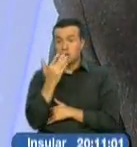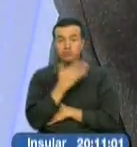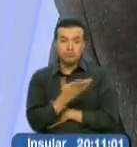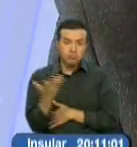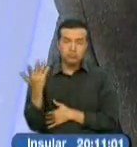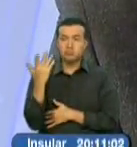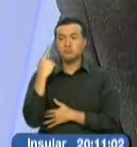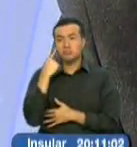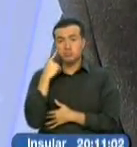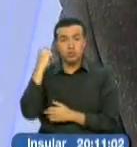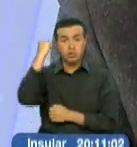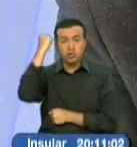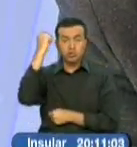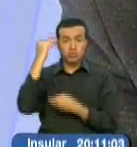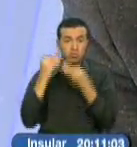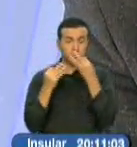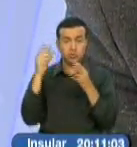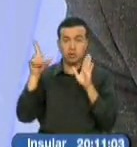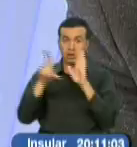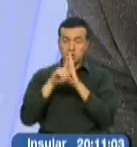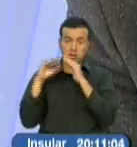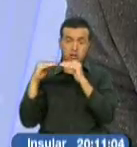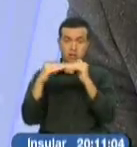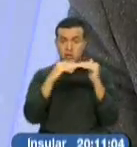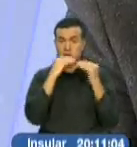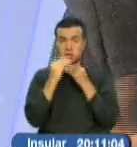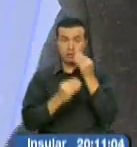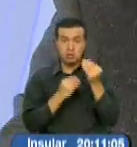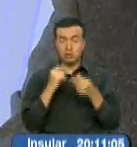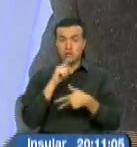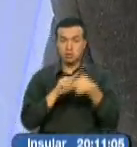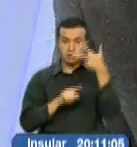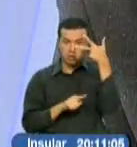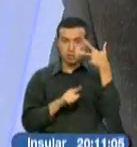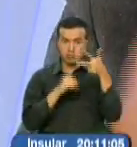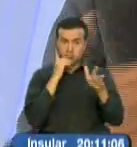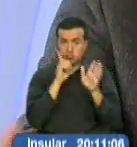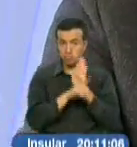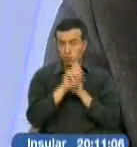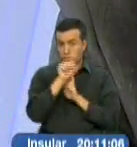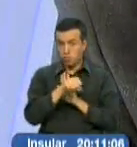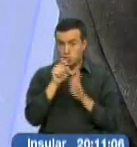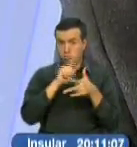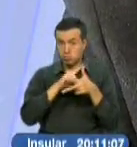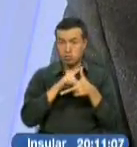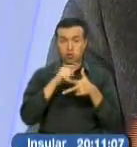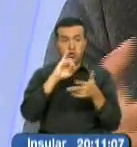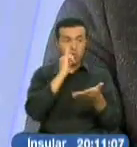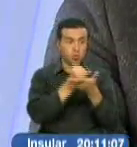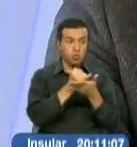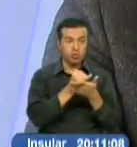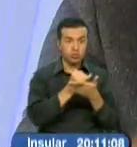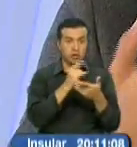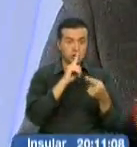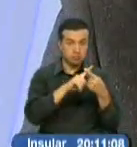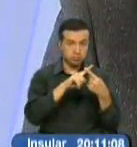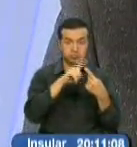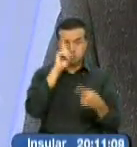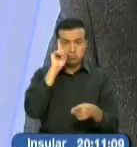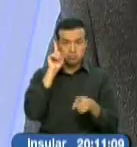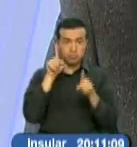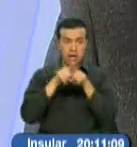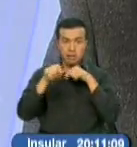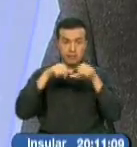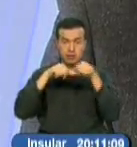Estado constitucional de derecho y de justicia y bajo el Código de la Democracia los 3 recursos que establece la ley: la objeción ante la Junta, la impugnación en la